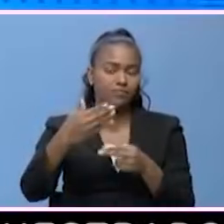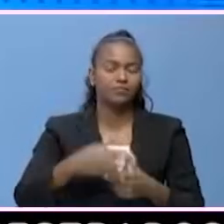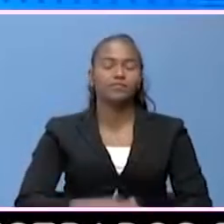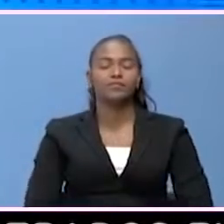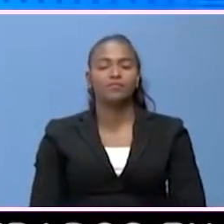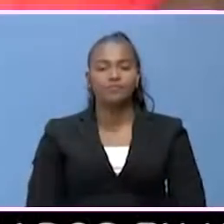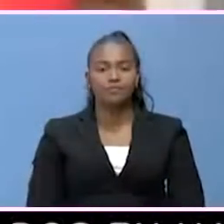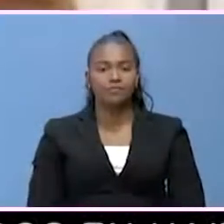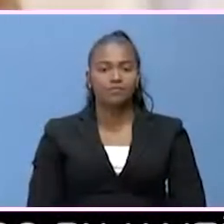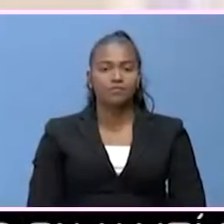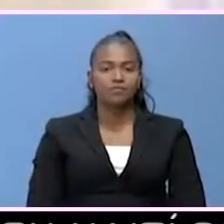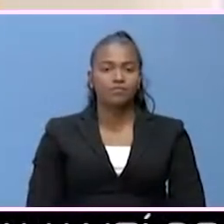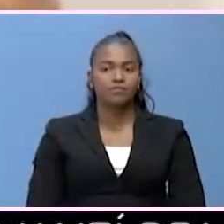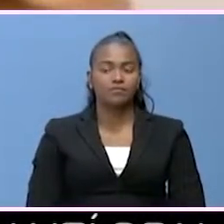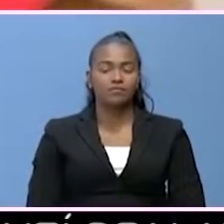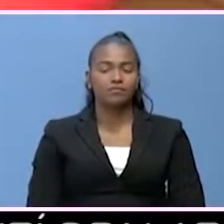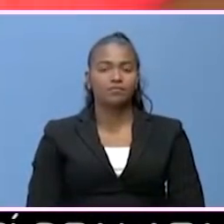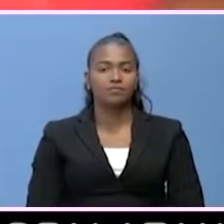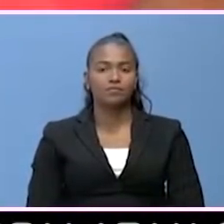Veamos.